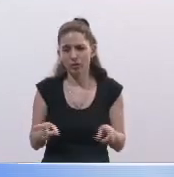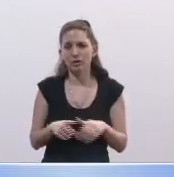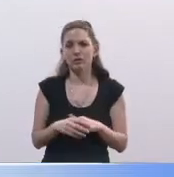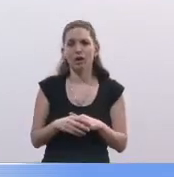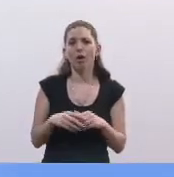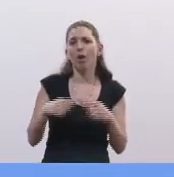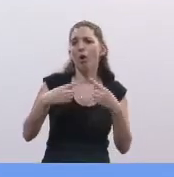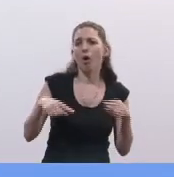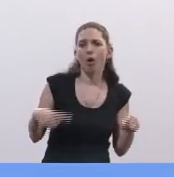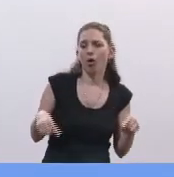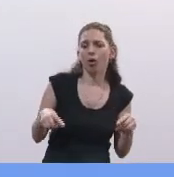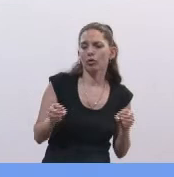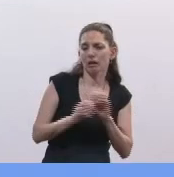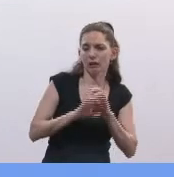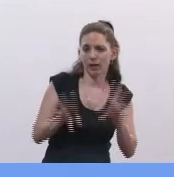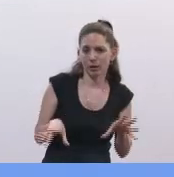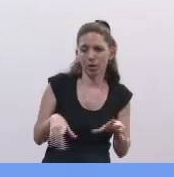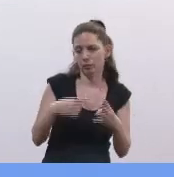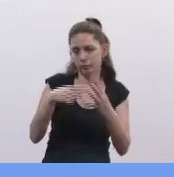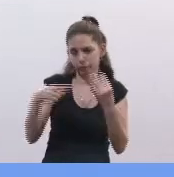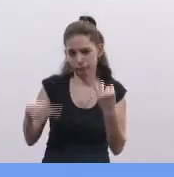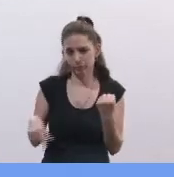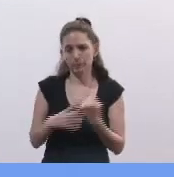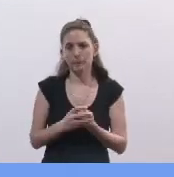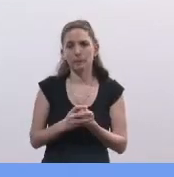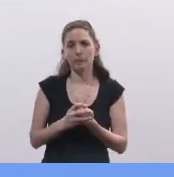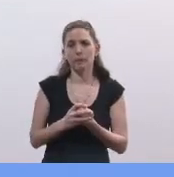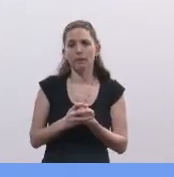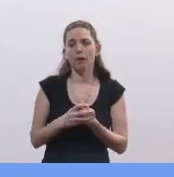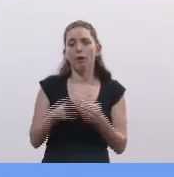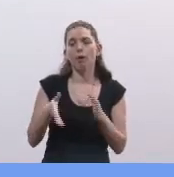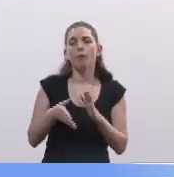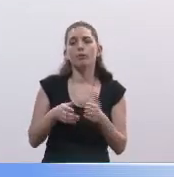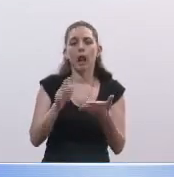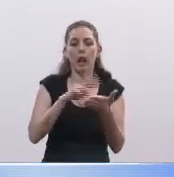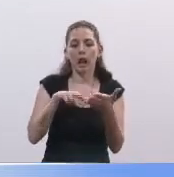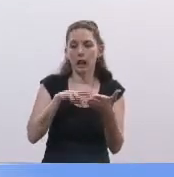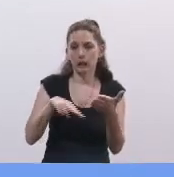de querer hacer cosas que no nos corresponden por la Constitución, etcétera, etcétera. Me fui al diccionario.